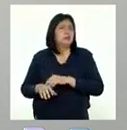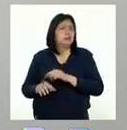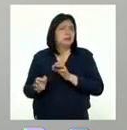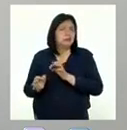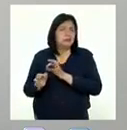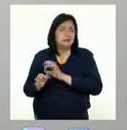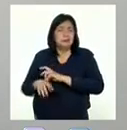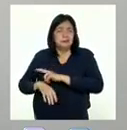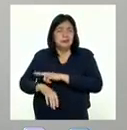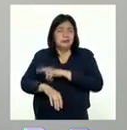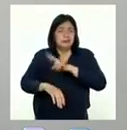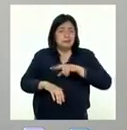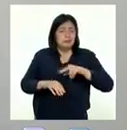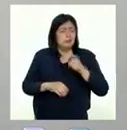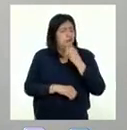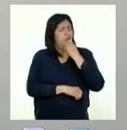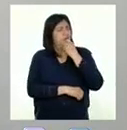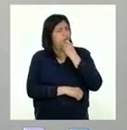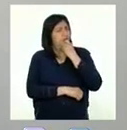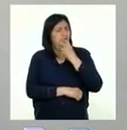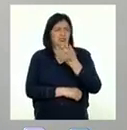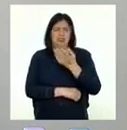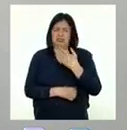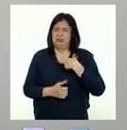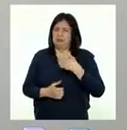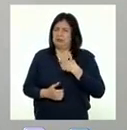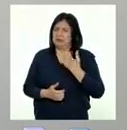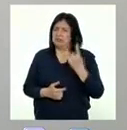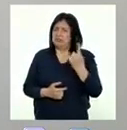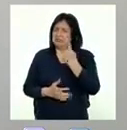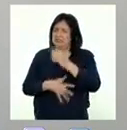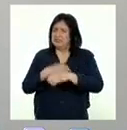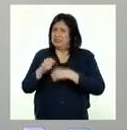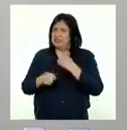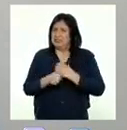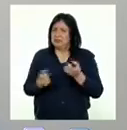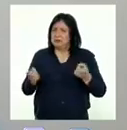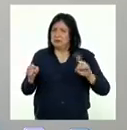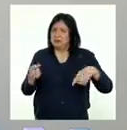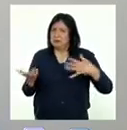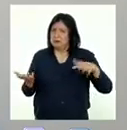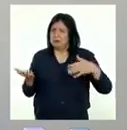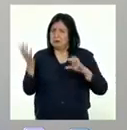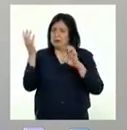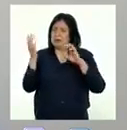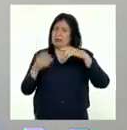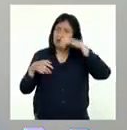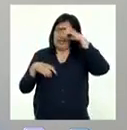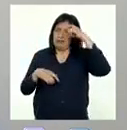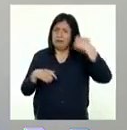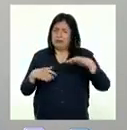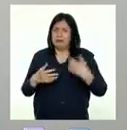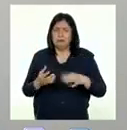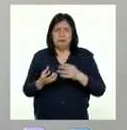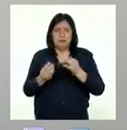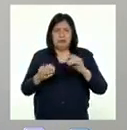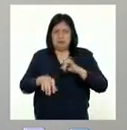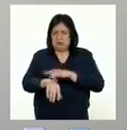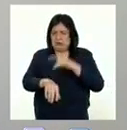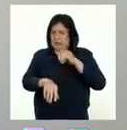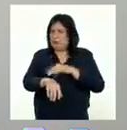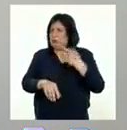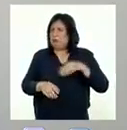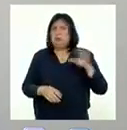regiones, me di cuenta que pasaba algo extraño en la mía. Cada año que pasa cuando llega el verano, hay cada vez más zancudos